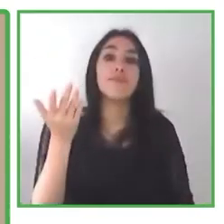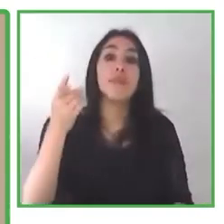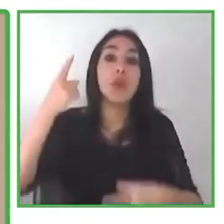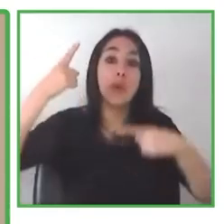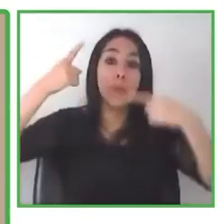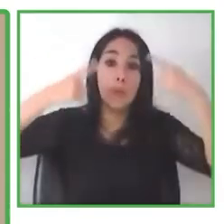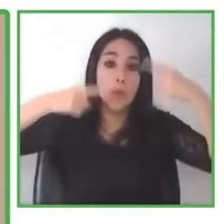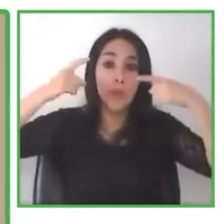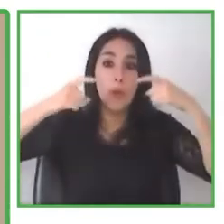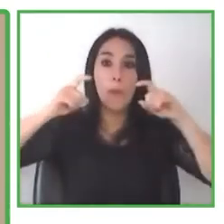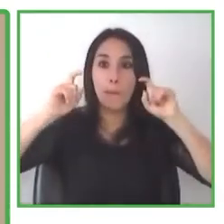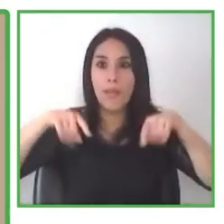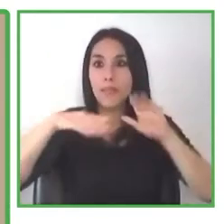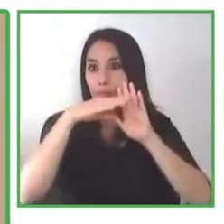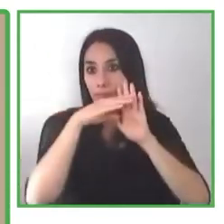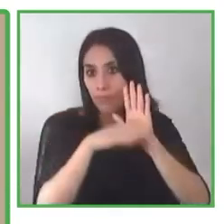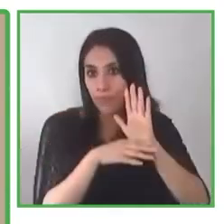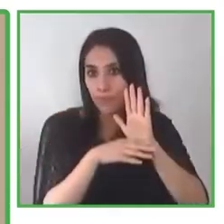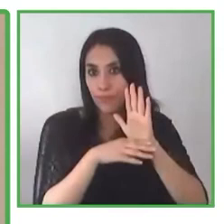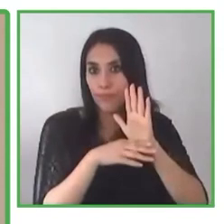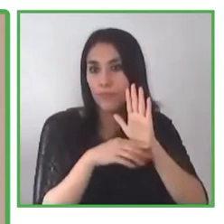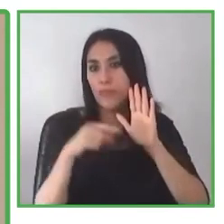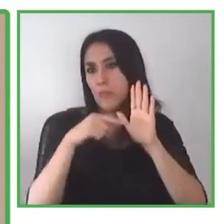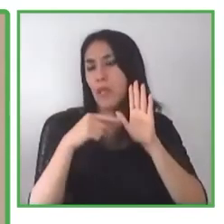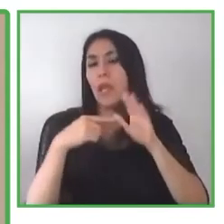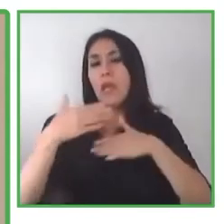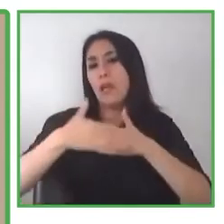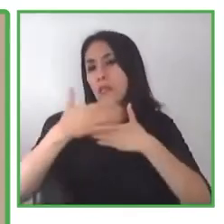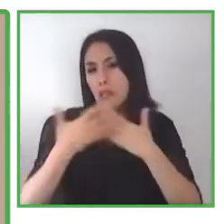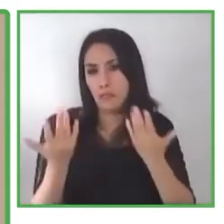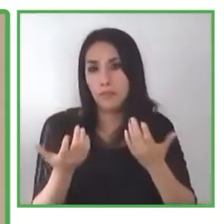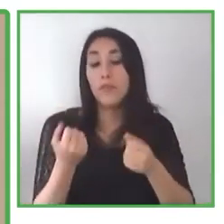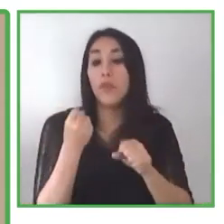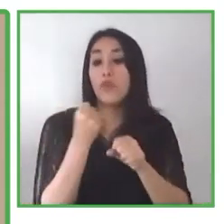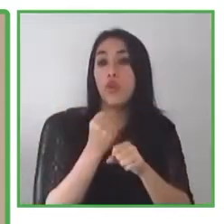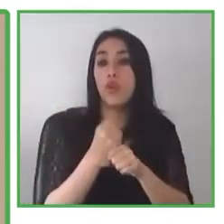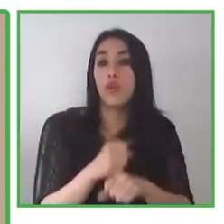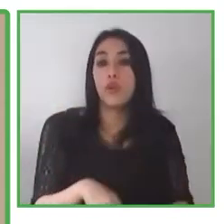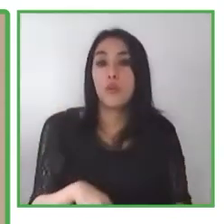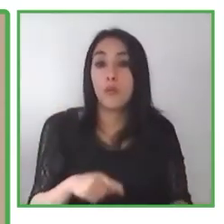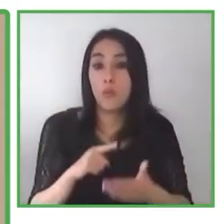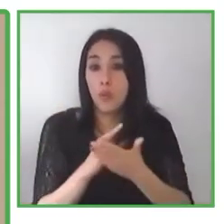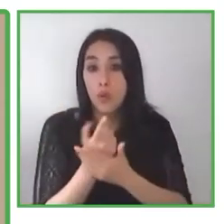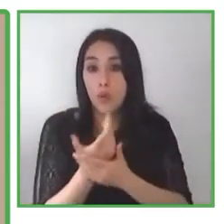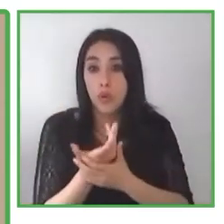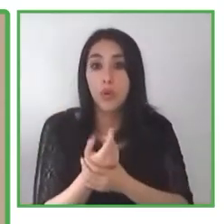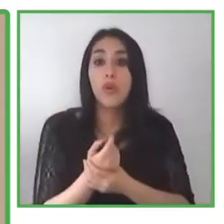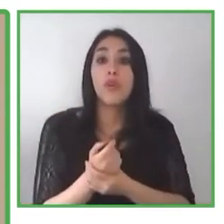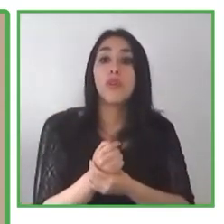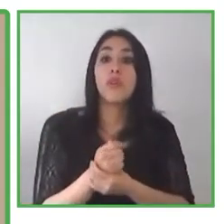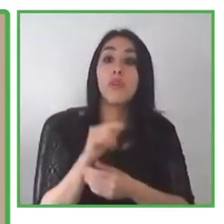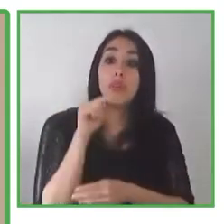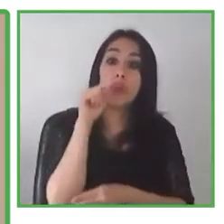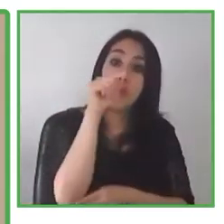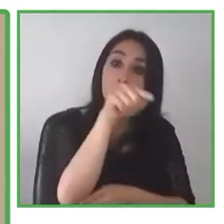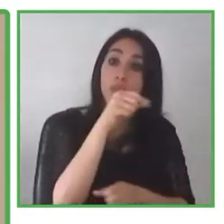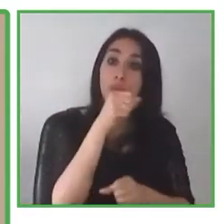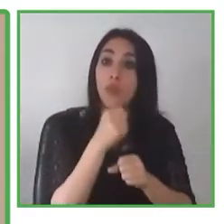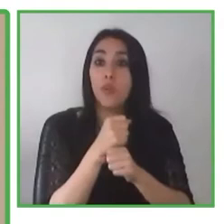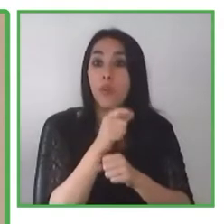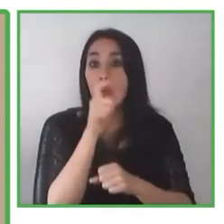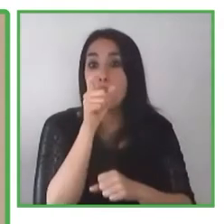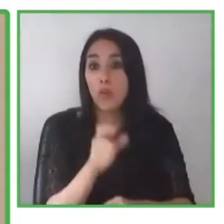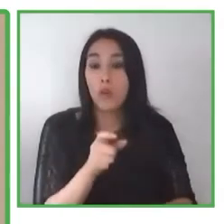trabajos y las opciones para volver al trabajo para aquellas personas que hayan adquirido una discapacidad, incluyendo personas que